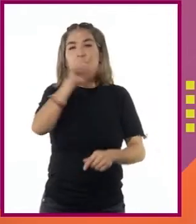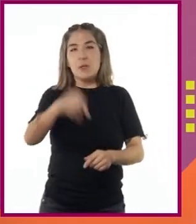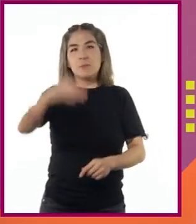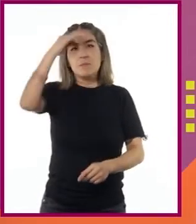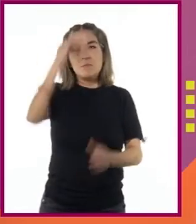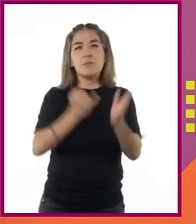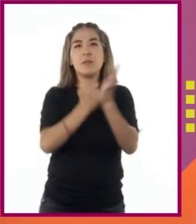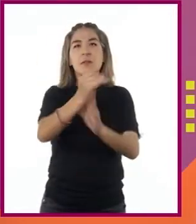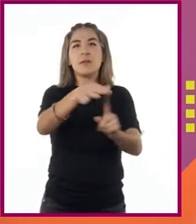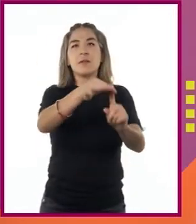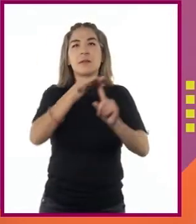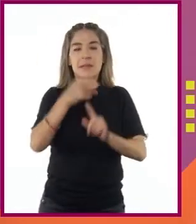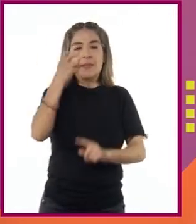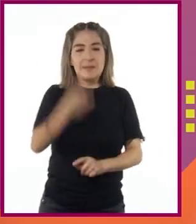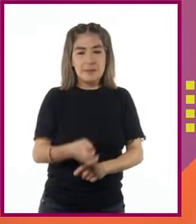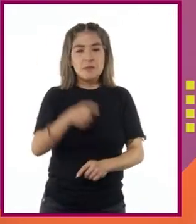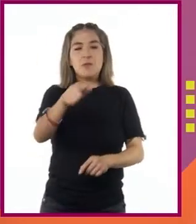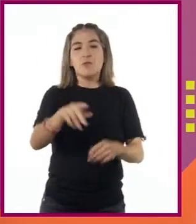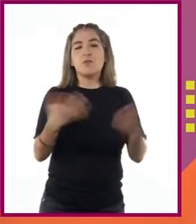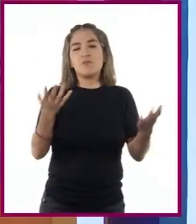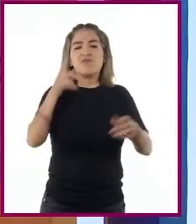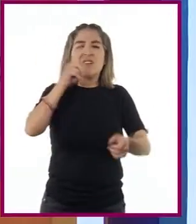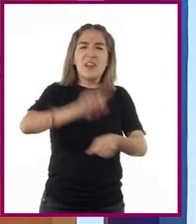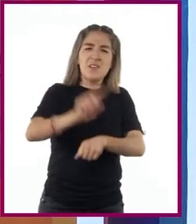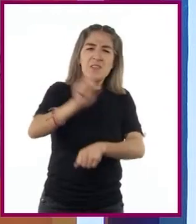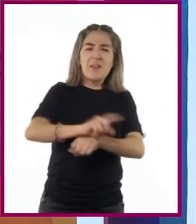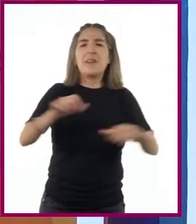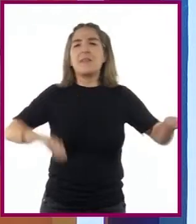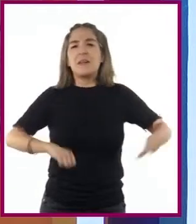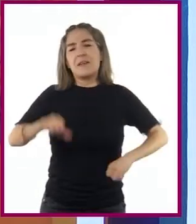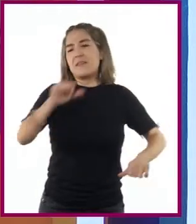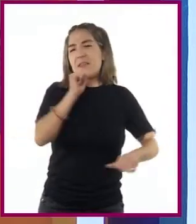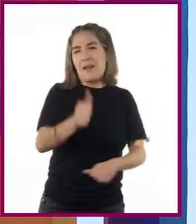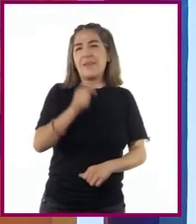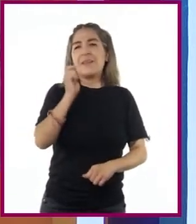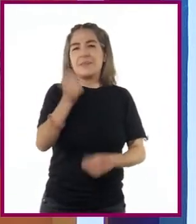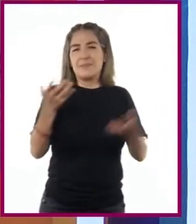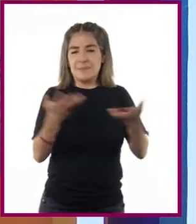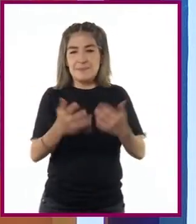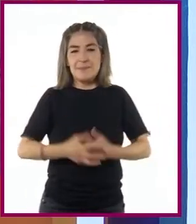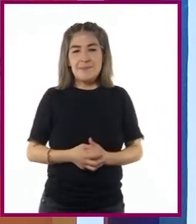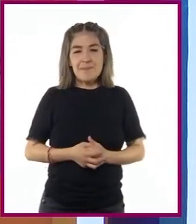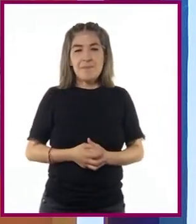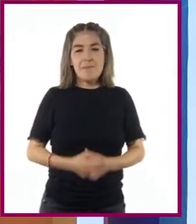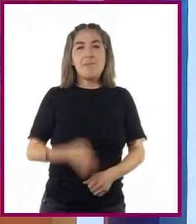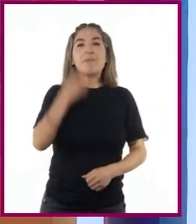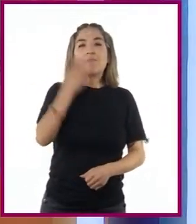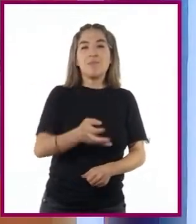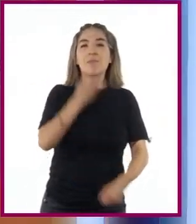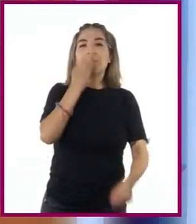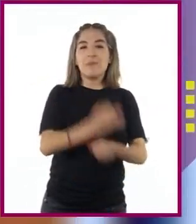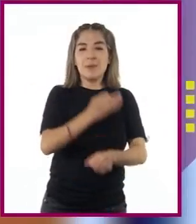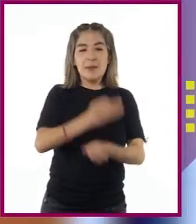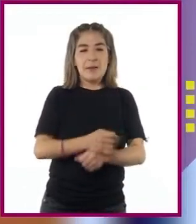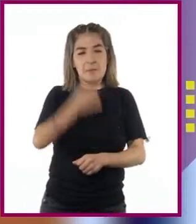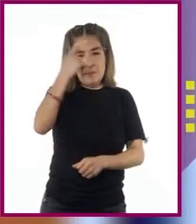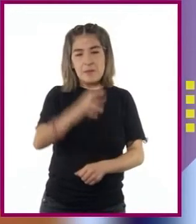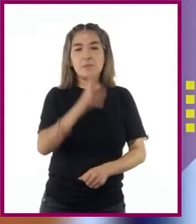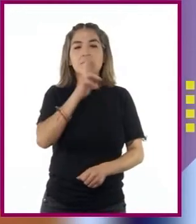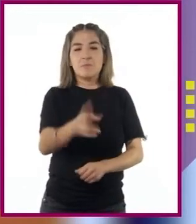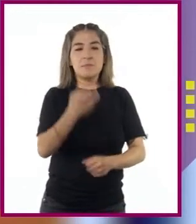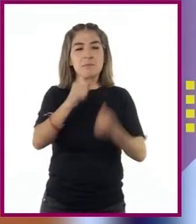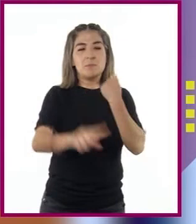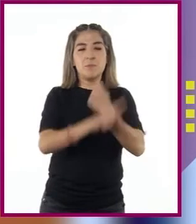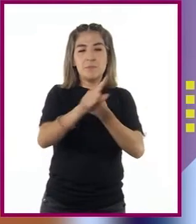y enfrentar situaciones no rutinarias. En esta sesión se fortalecerá la resolución de